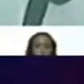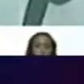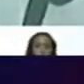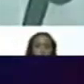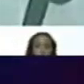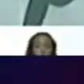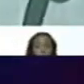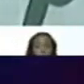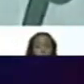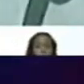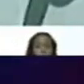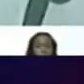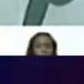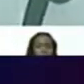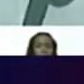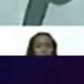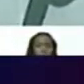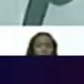para un